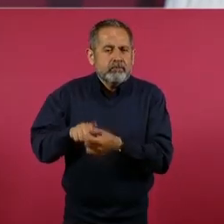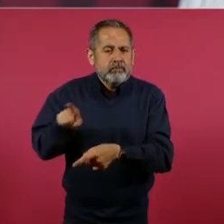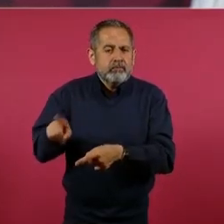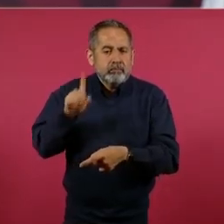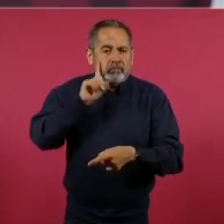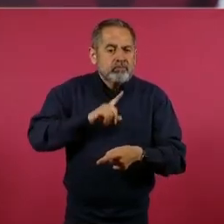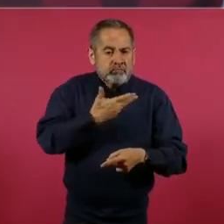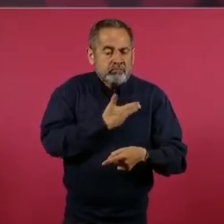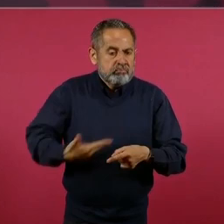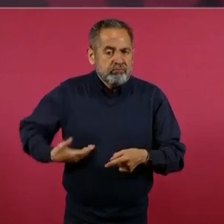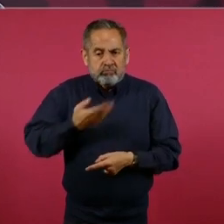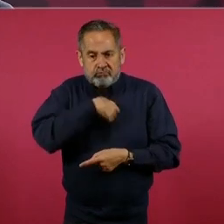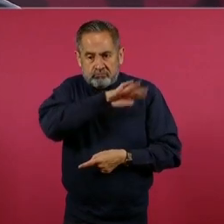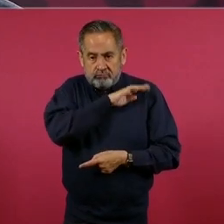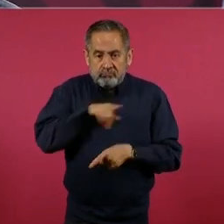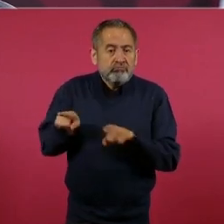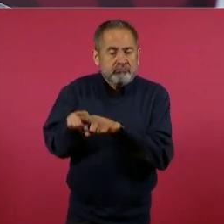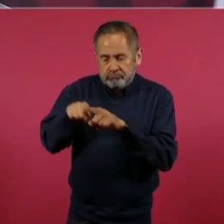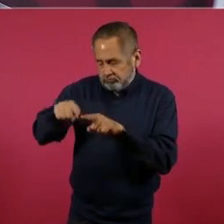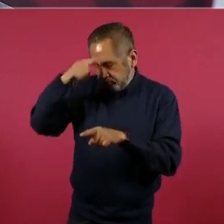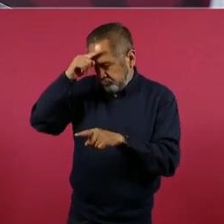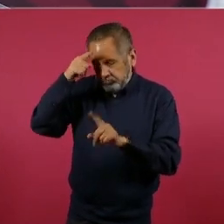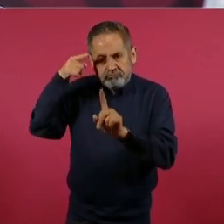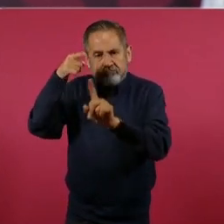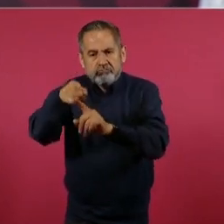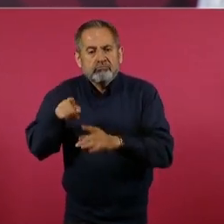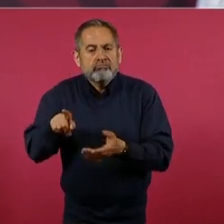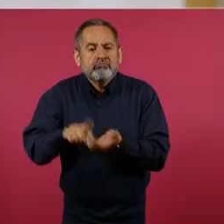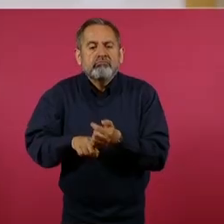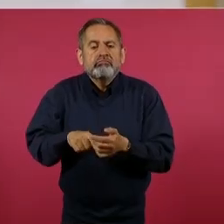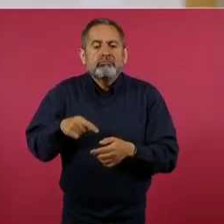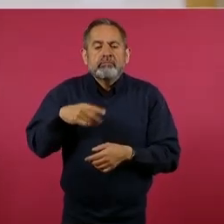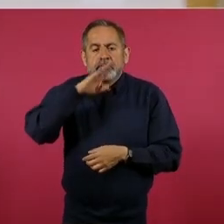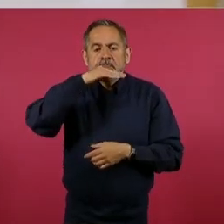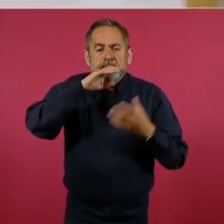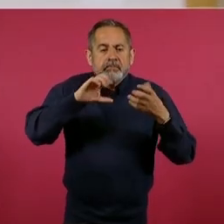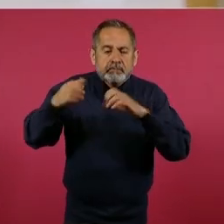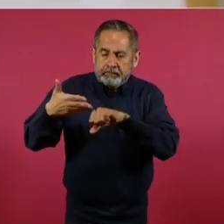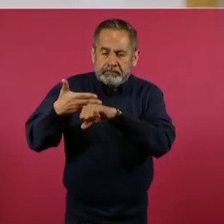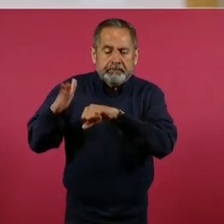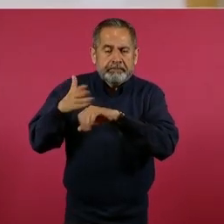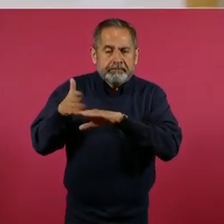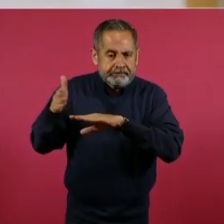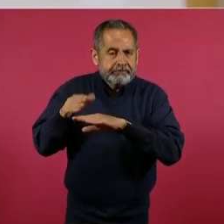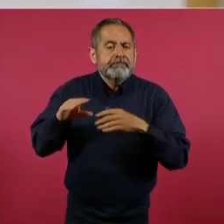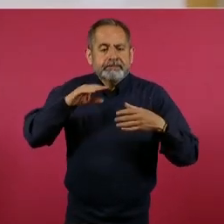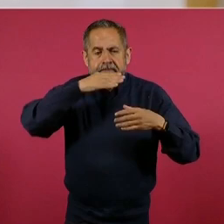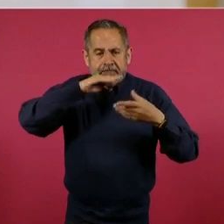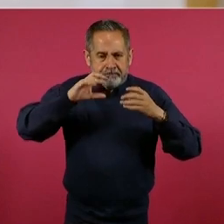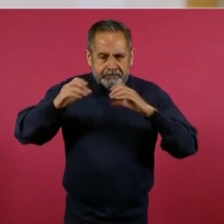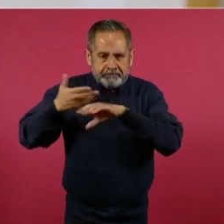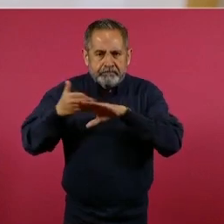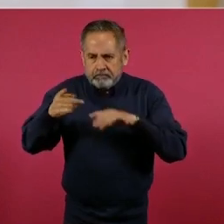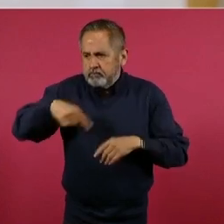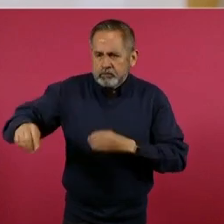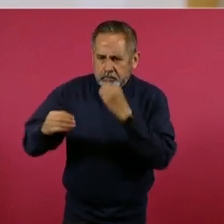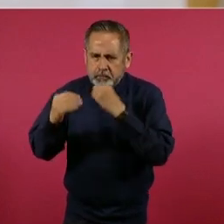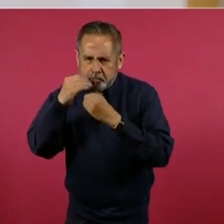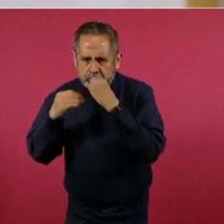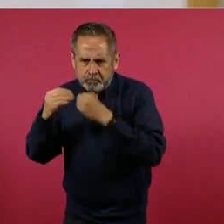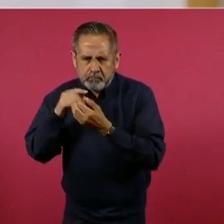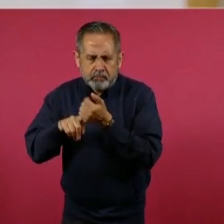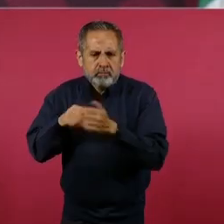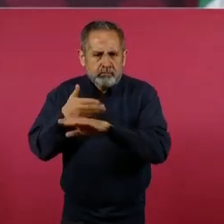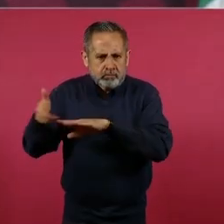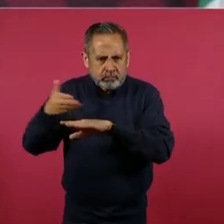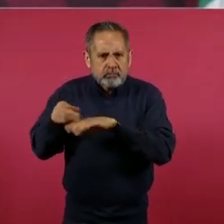tiene esa visión en lo que es el maíz blanco, el que consumimos.